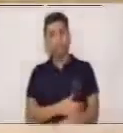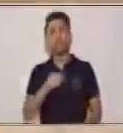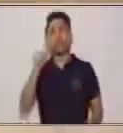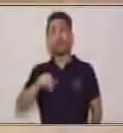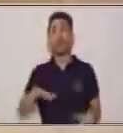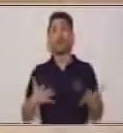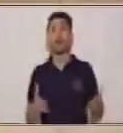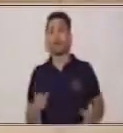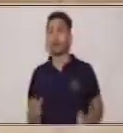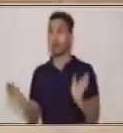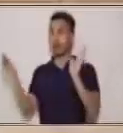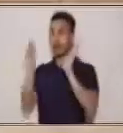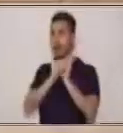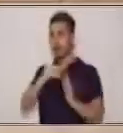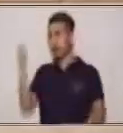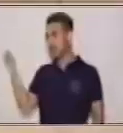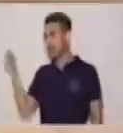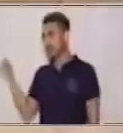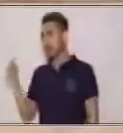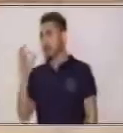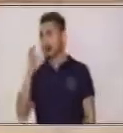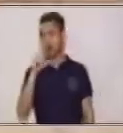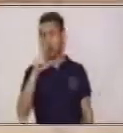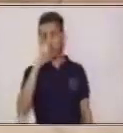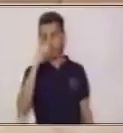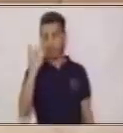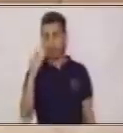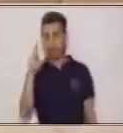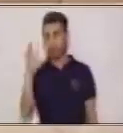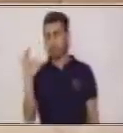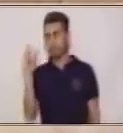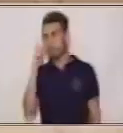octavos. Excelente. Para los octavos,